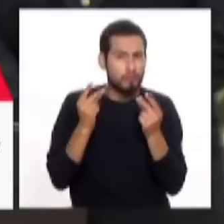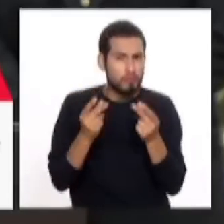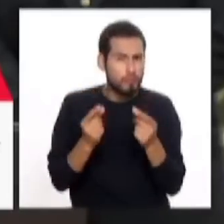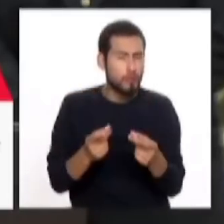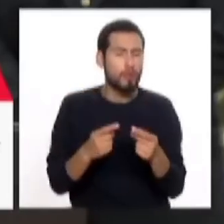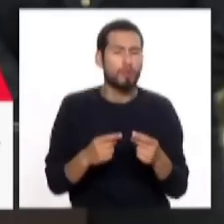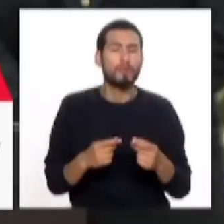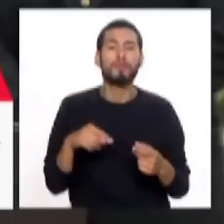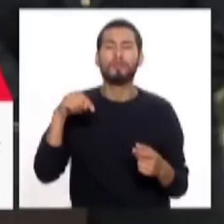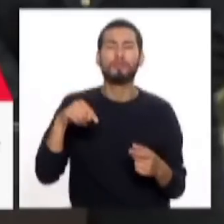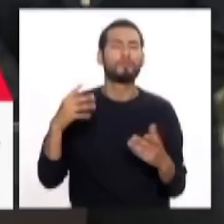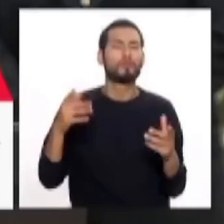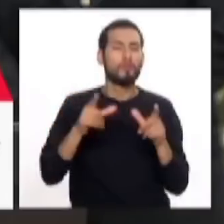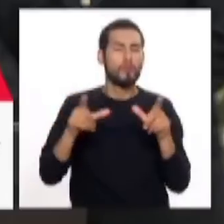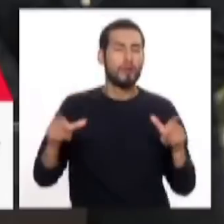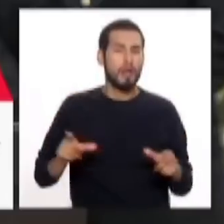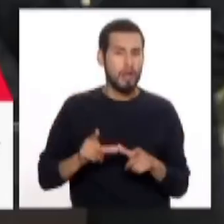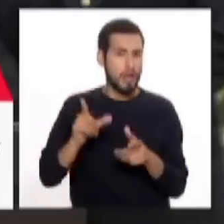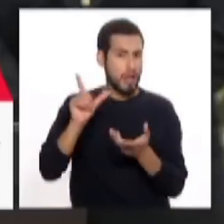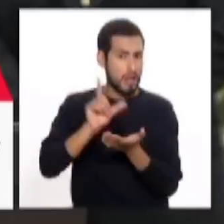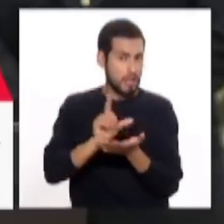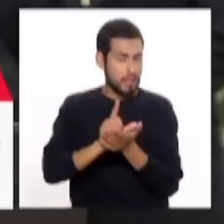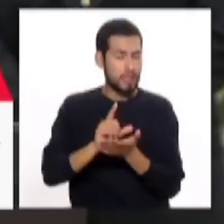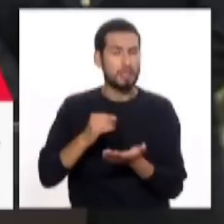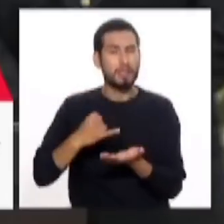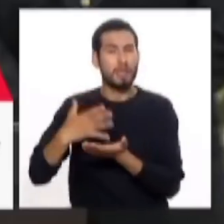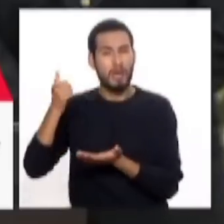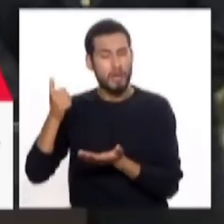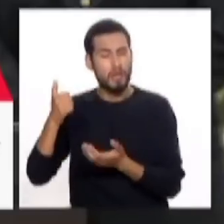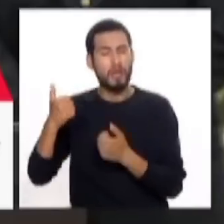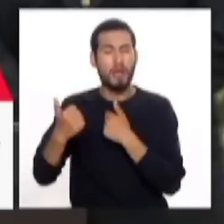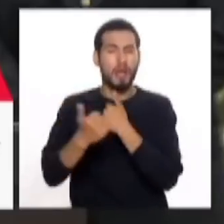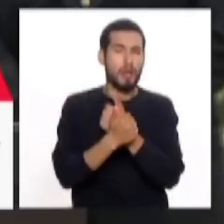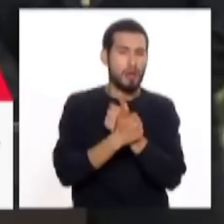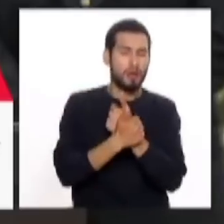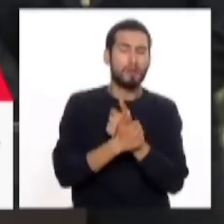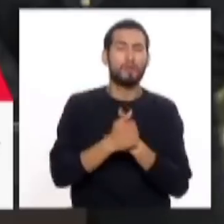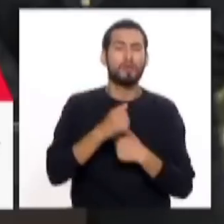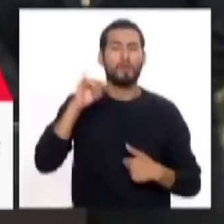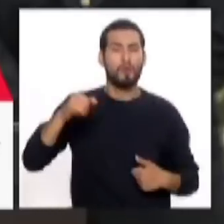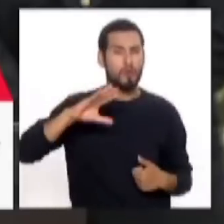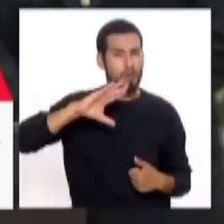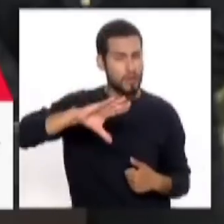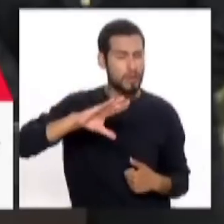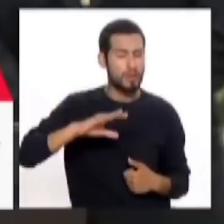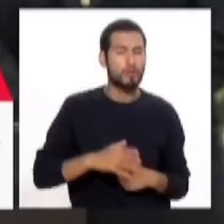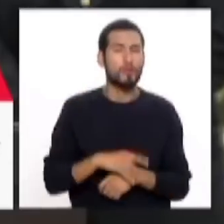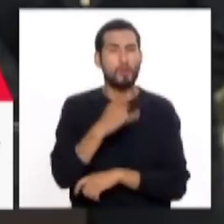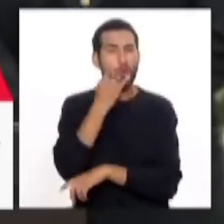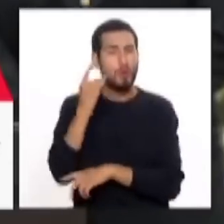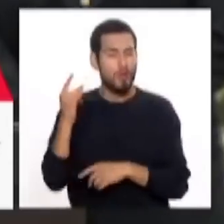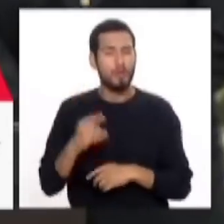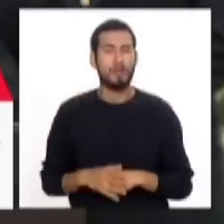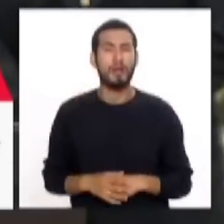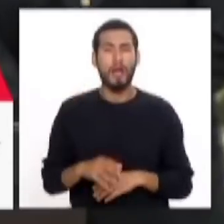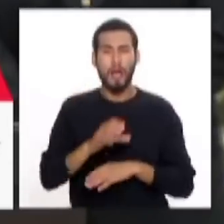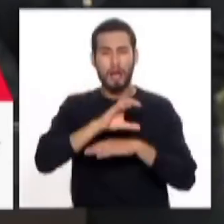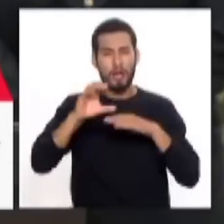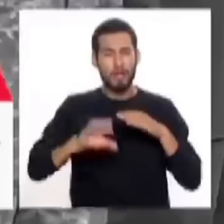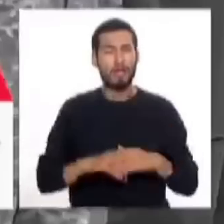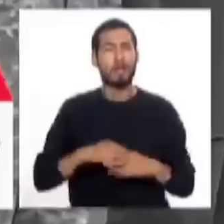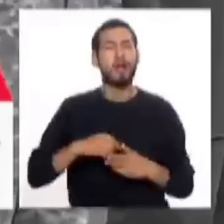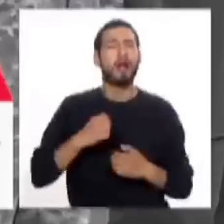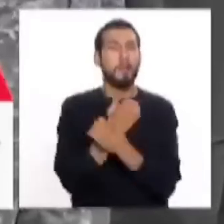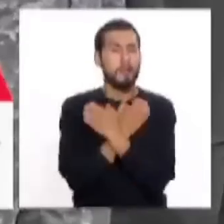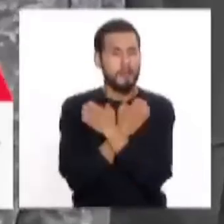se realizarán en las regiones de Lima, Ica, Ayacucho, Junín, Ucayali, Cajamarca y